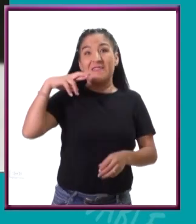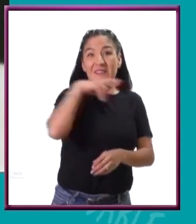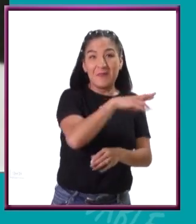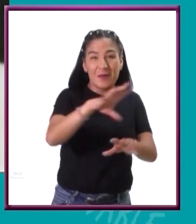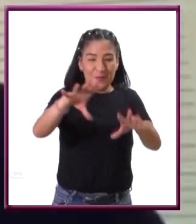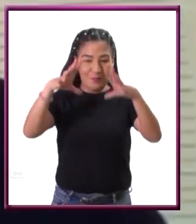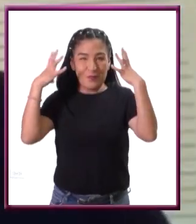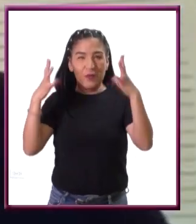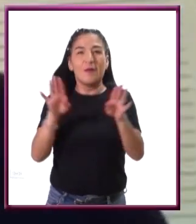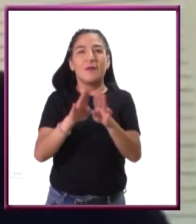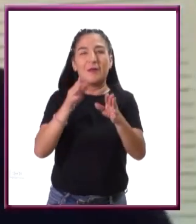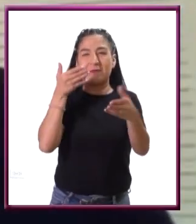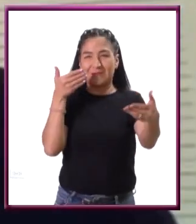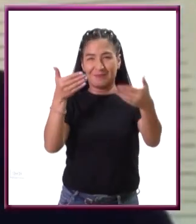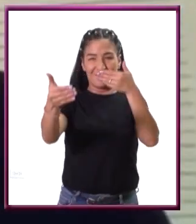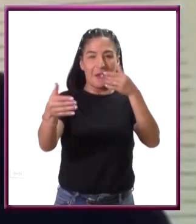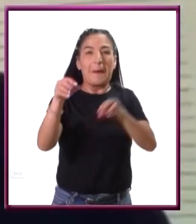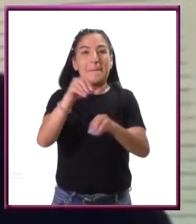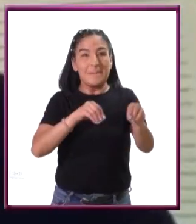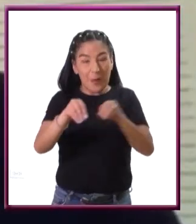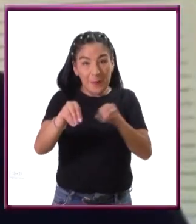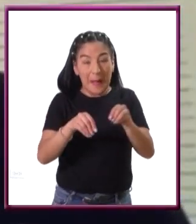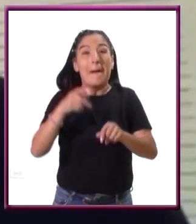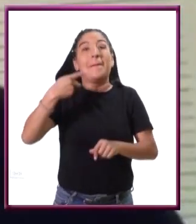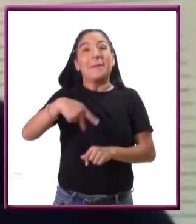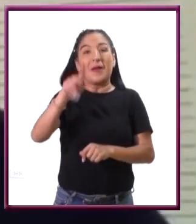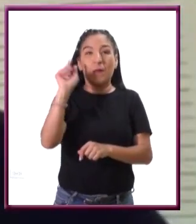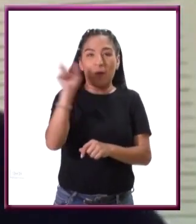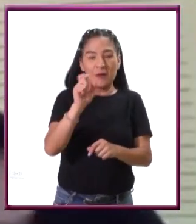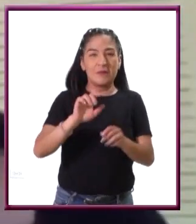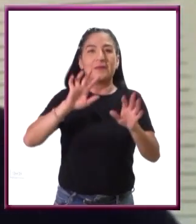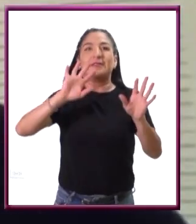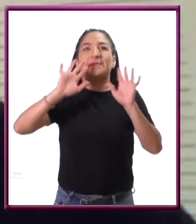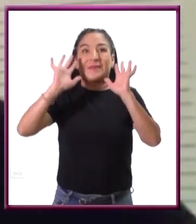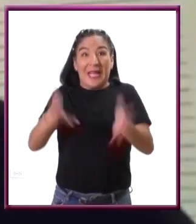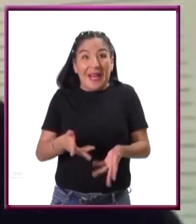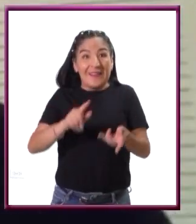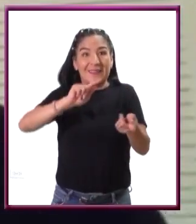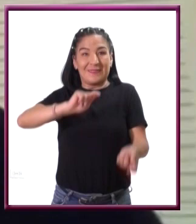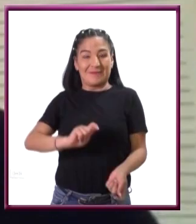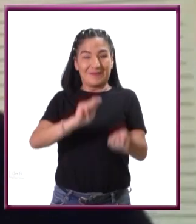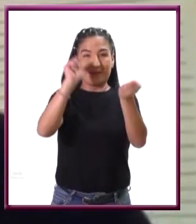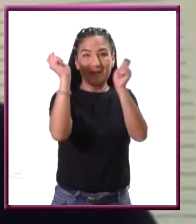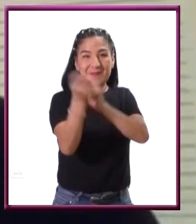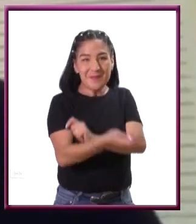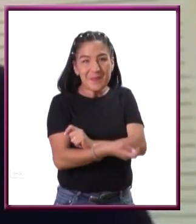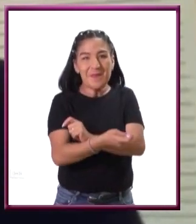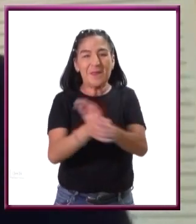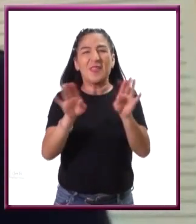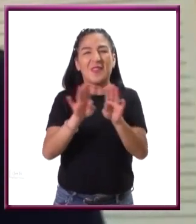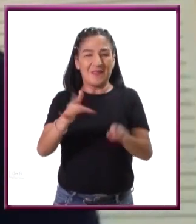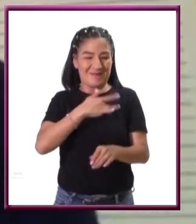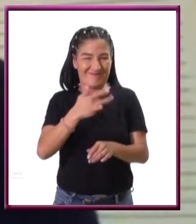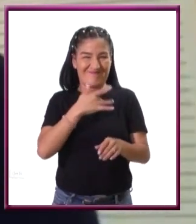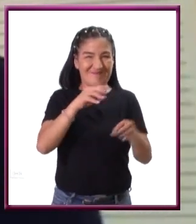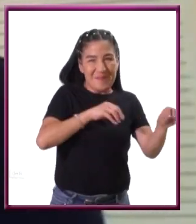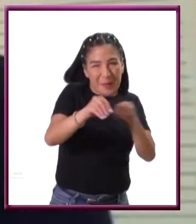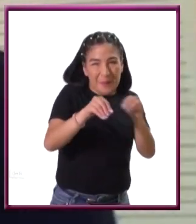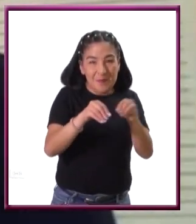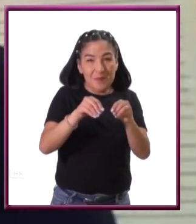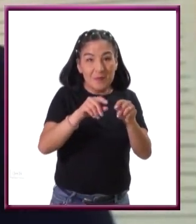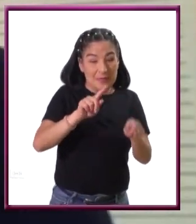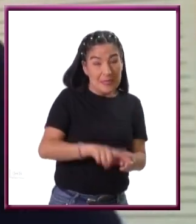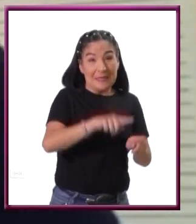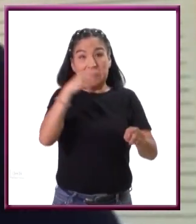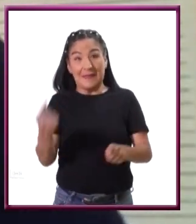ilusión de movimiento. Pero cuando transferimos esta sensación de movimiento ya a un formato de